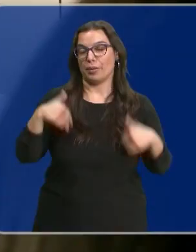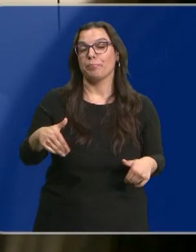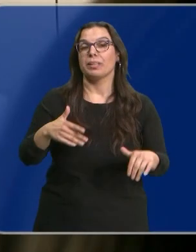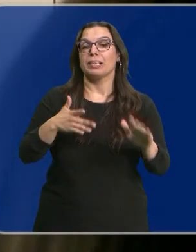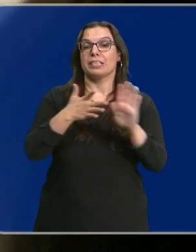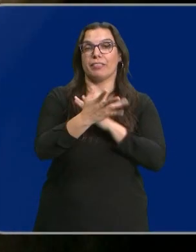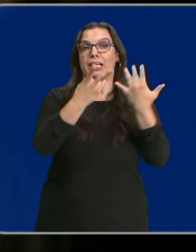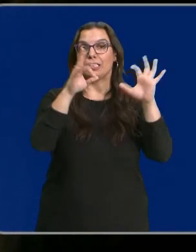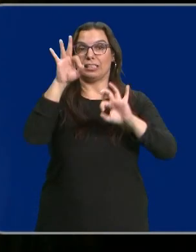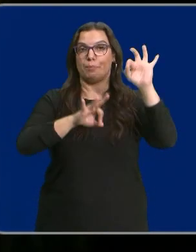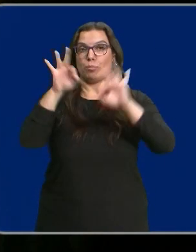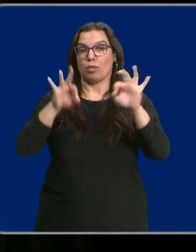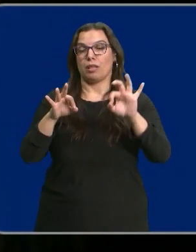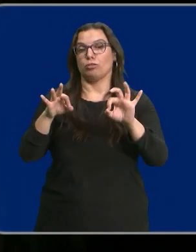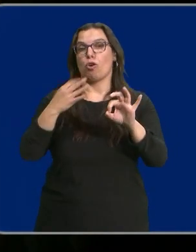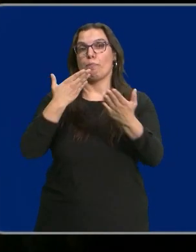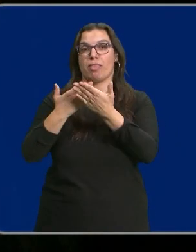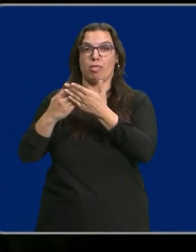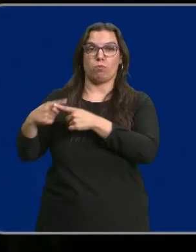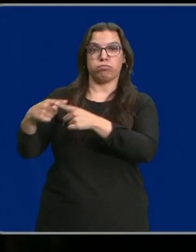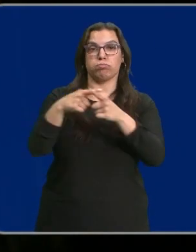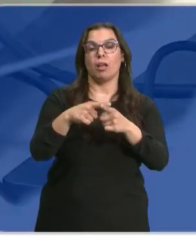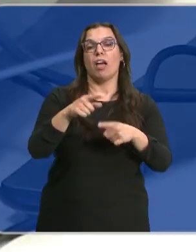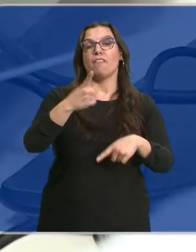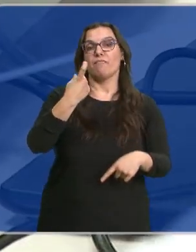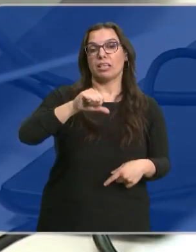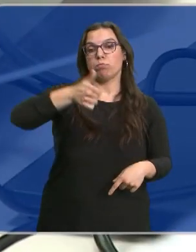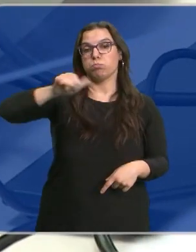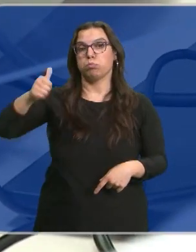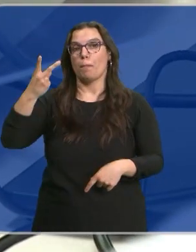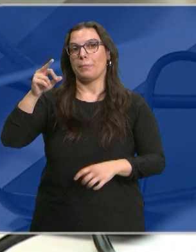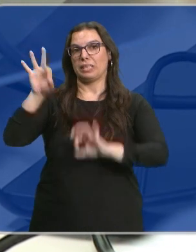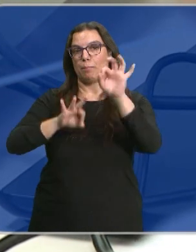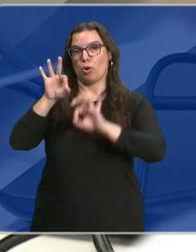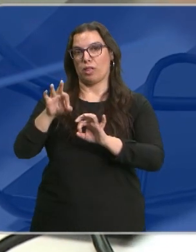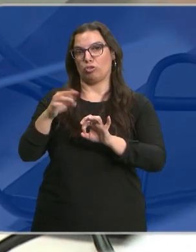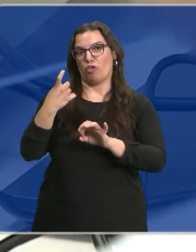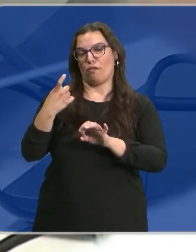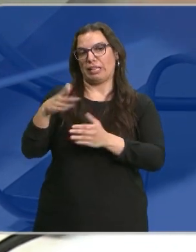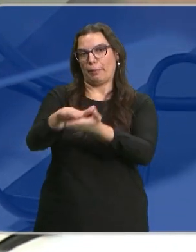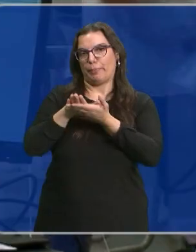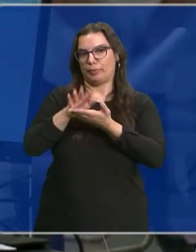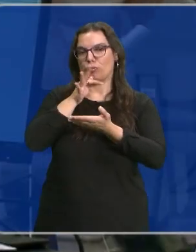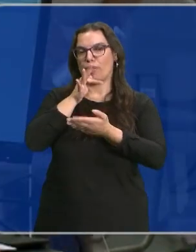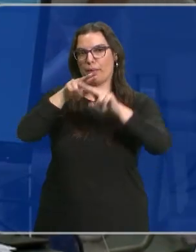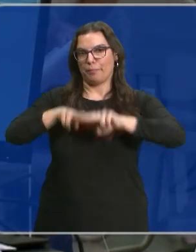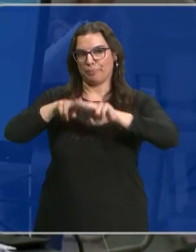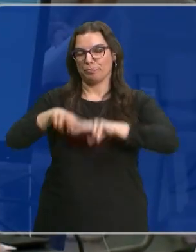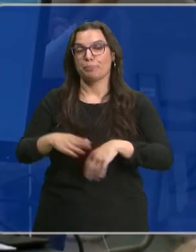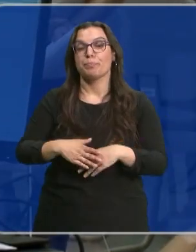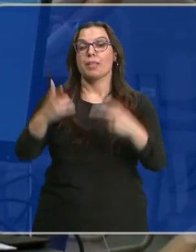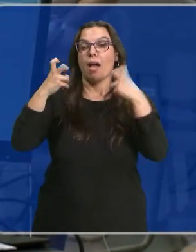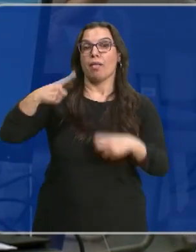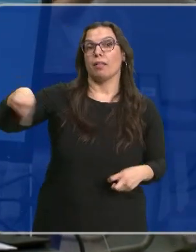el 70% de los importes solicitados a la espera de resolver el 20% de las declaraciones todavía pendientes. La